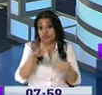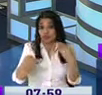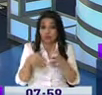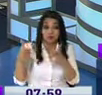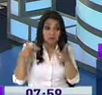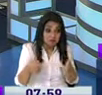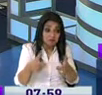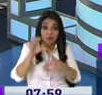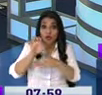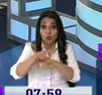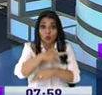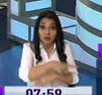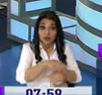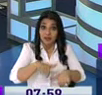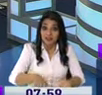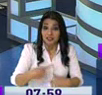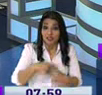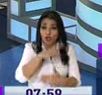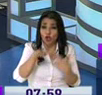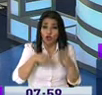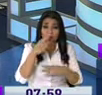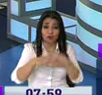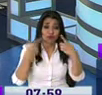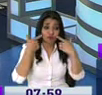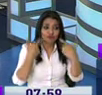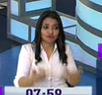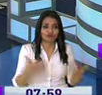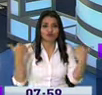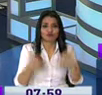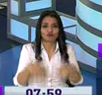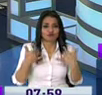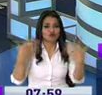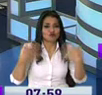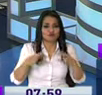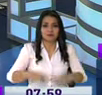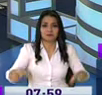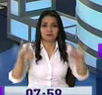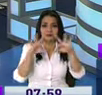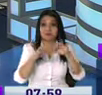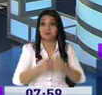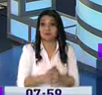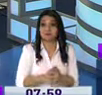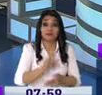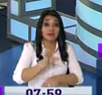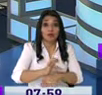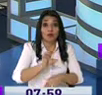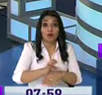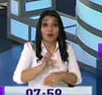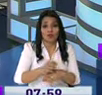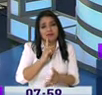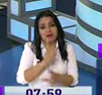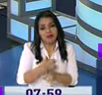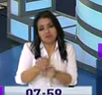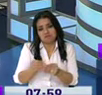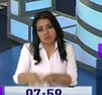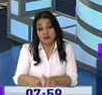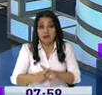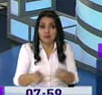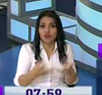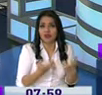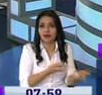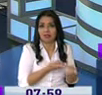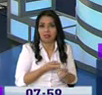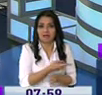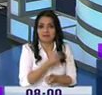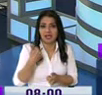las canchas de nuestra ciudad, así que va a ser un partidazo. Es que Ecuador no quiere irse solo, quiere irse con Argentina.